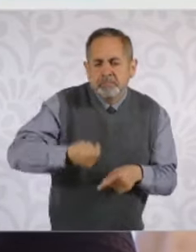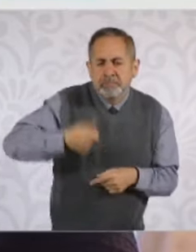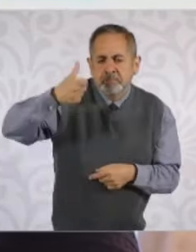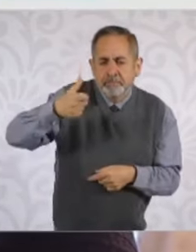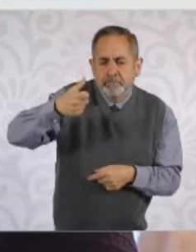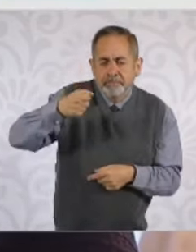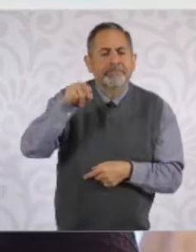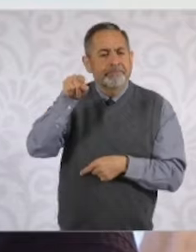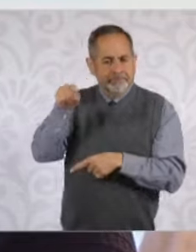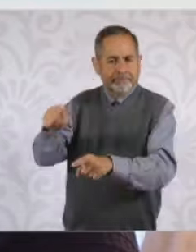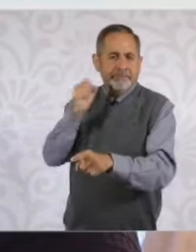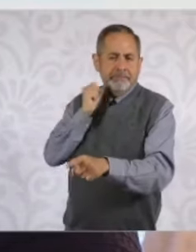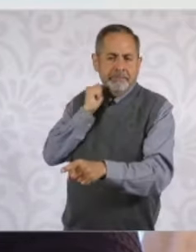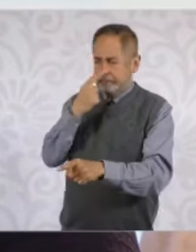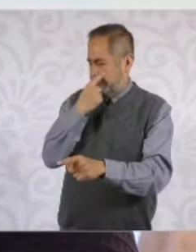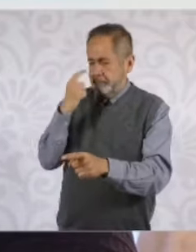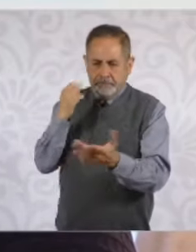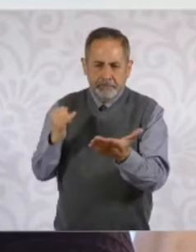próximo año.